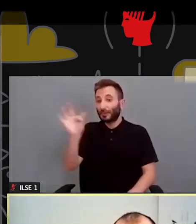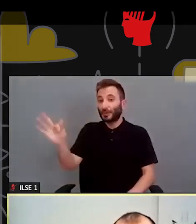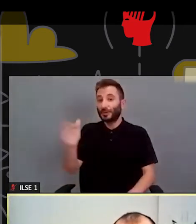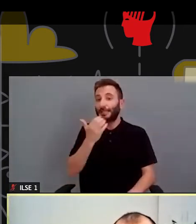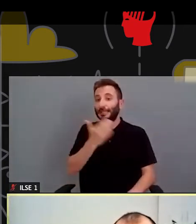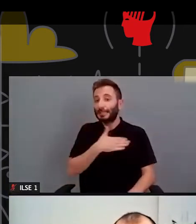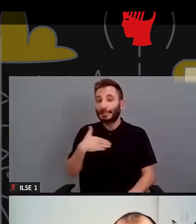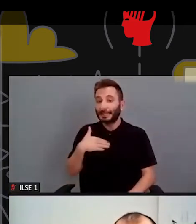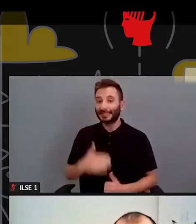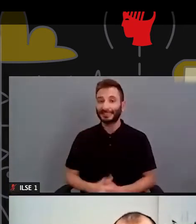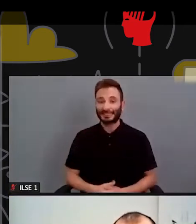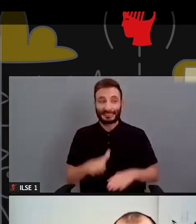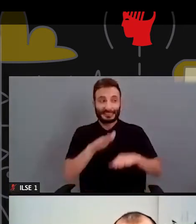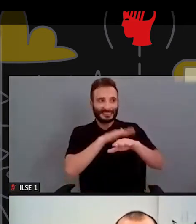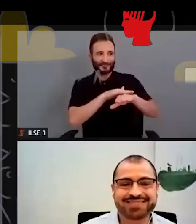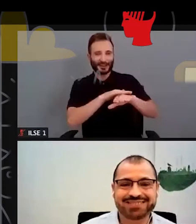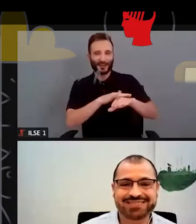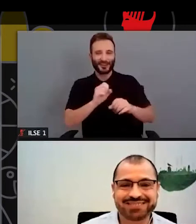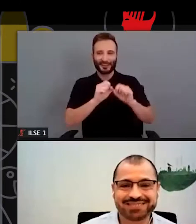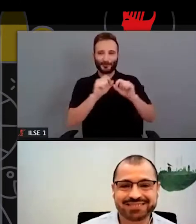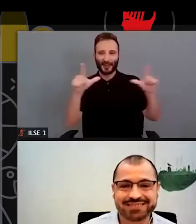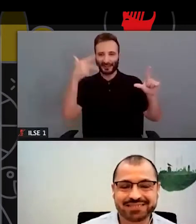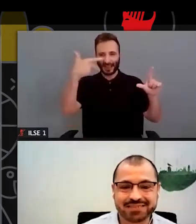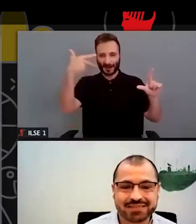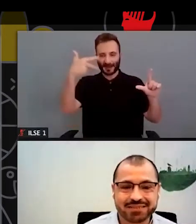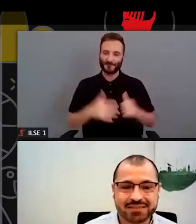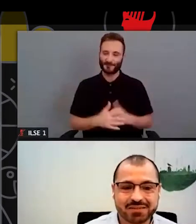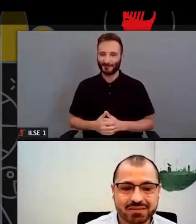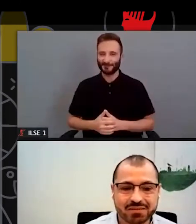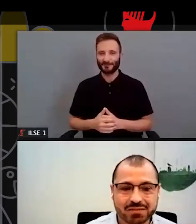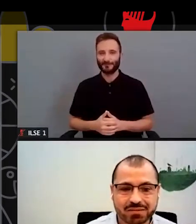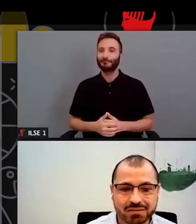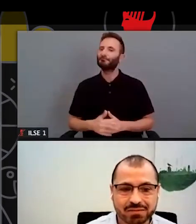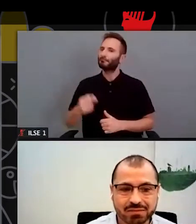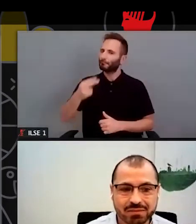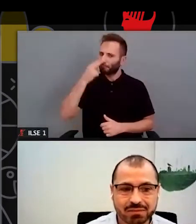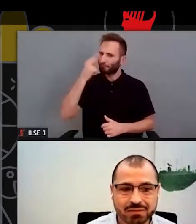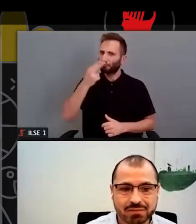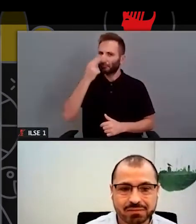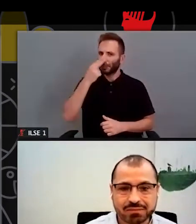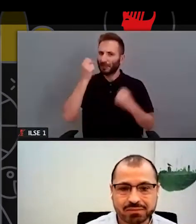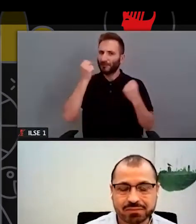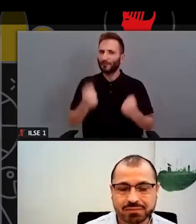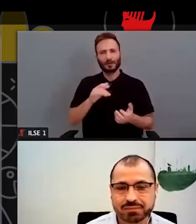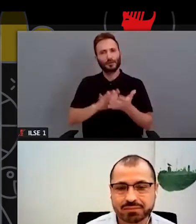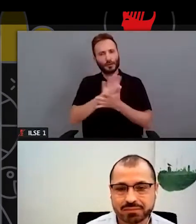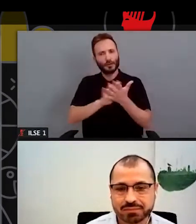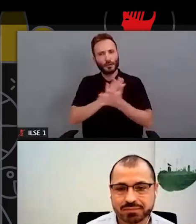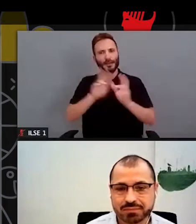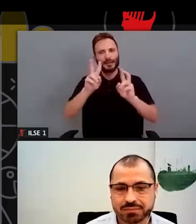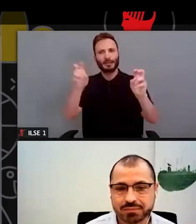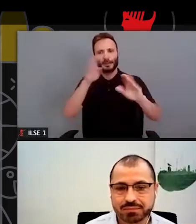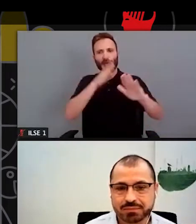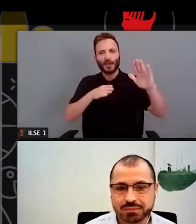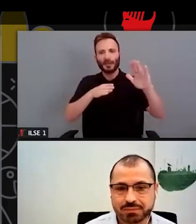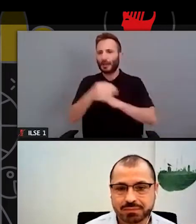Ay, perdón, espera, que no me para. Qué interesante que pones de manifiesto que la accesibilidad está al mismo nivel